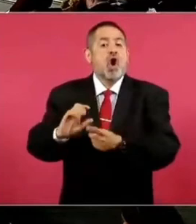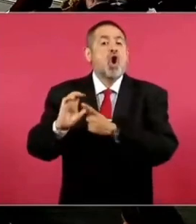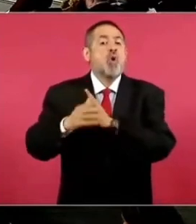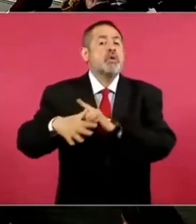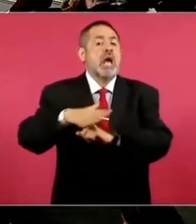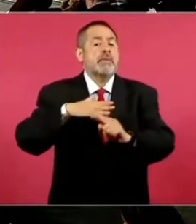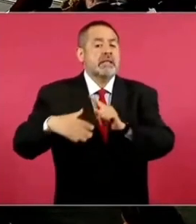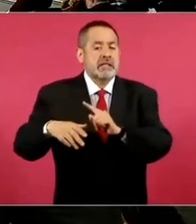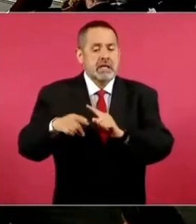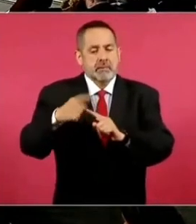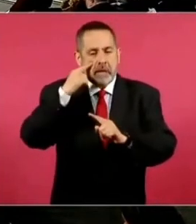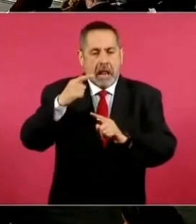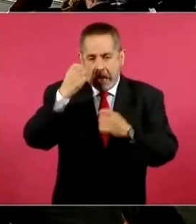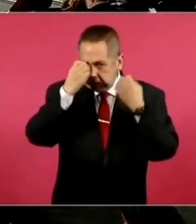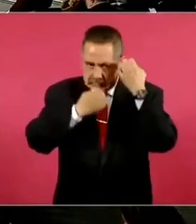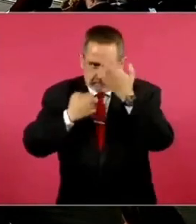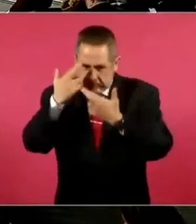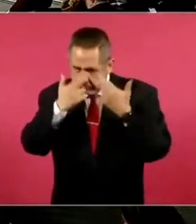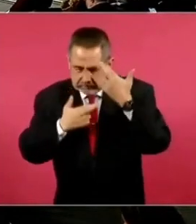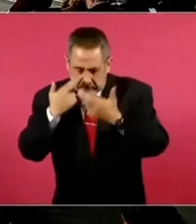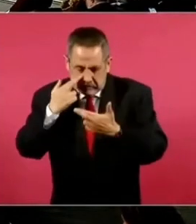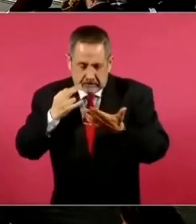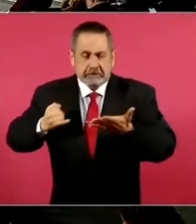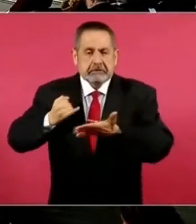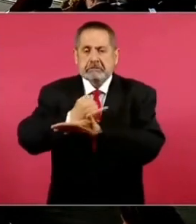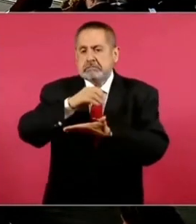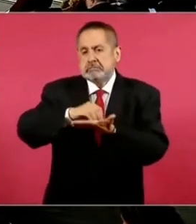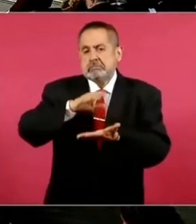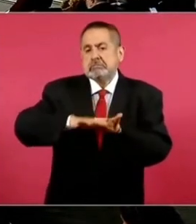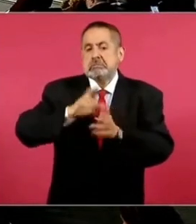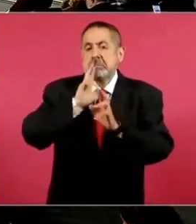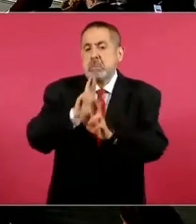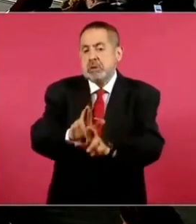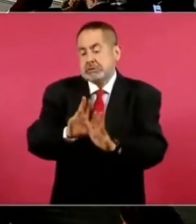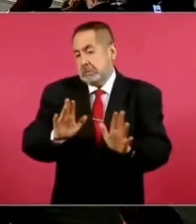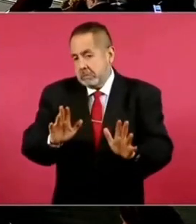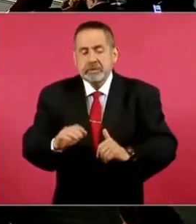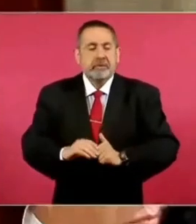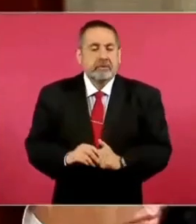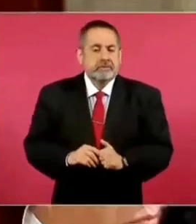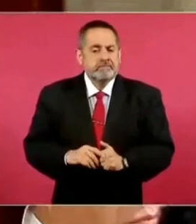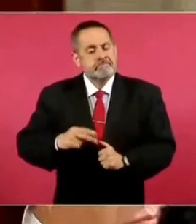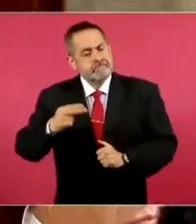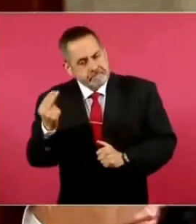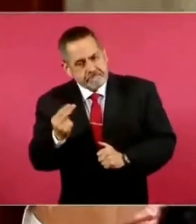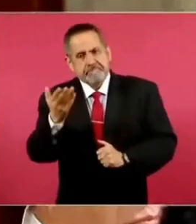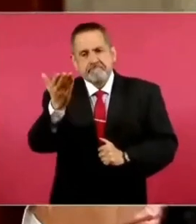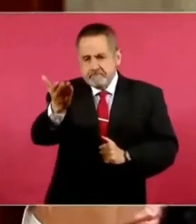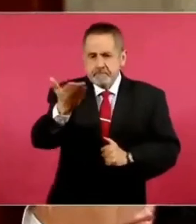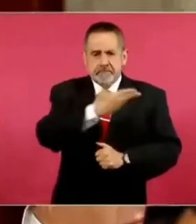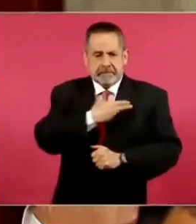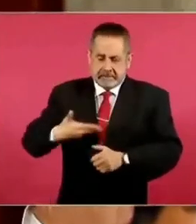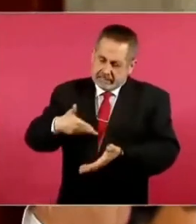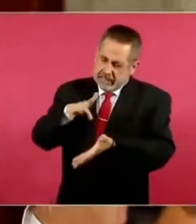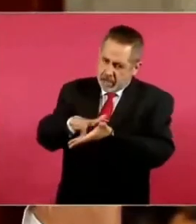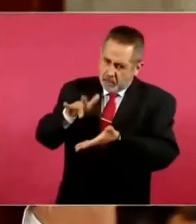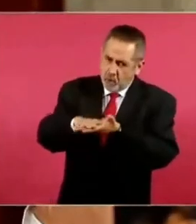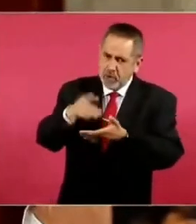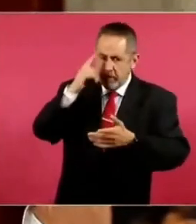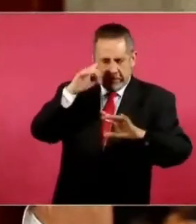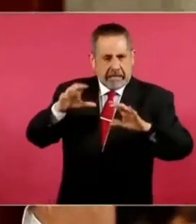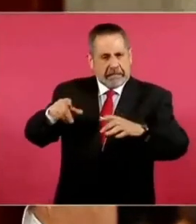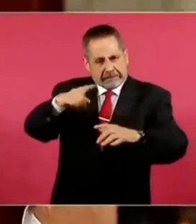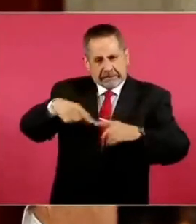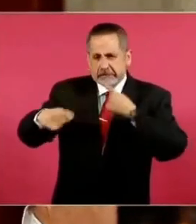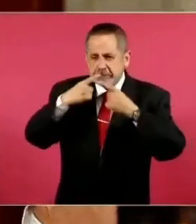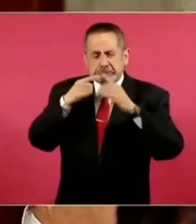ambiente y recursos naturales para su dictamen necesitaremos de su apoyo señor presidente para persuadir a que